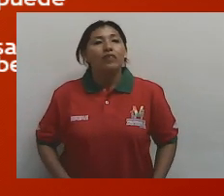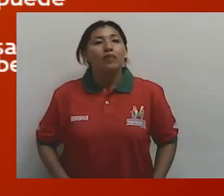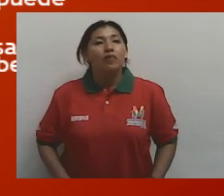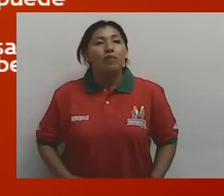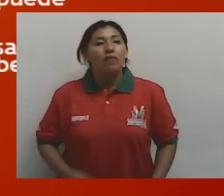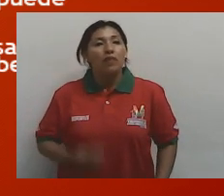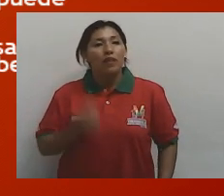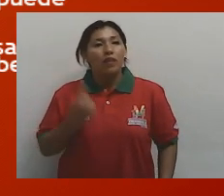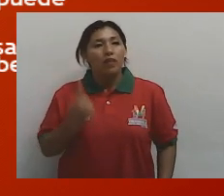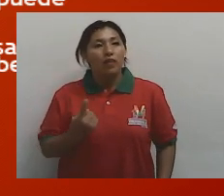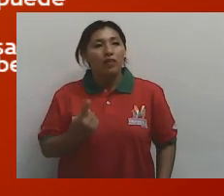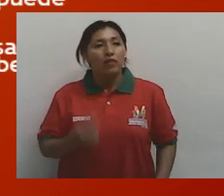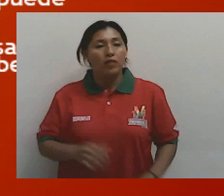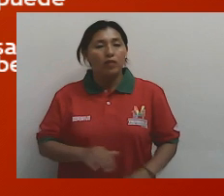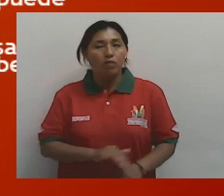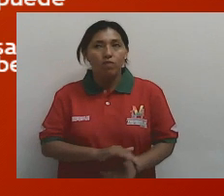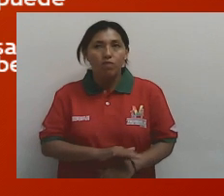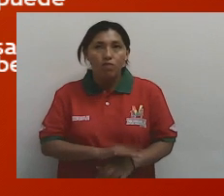un desempate.